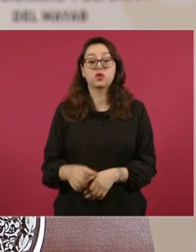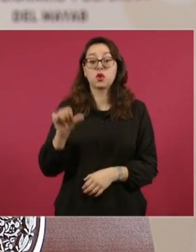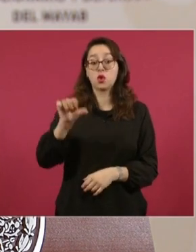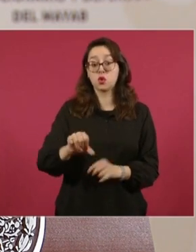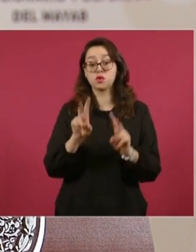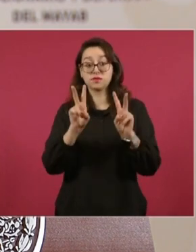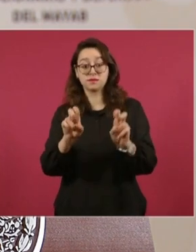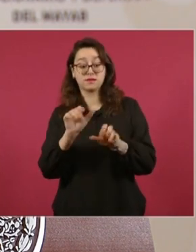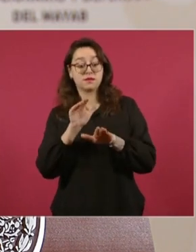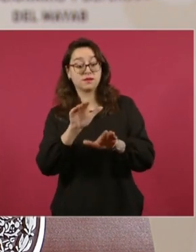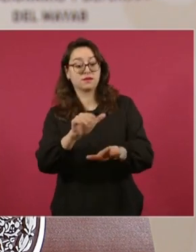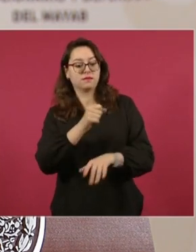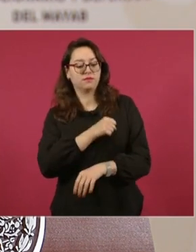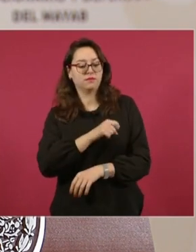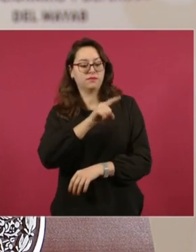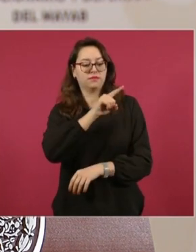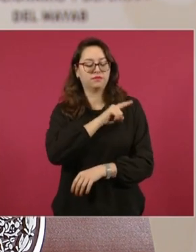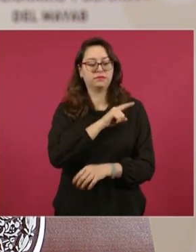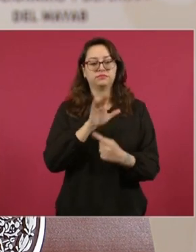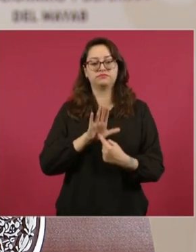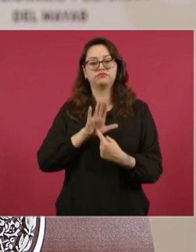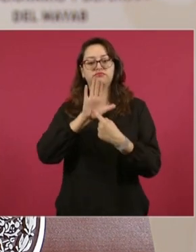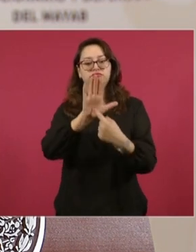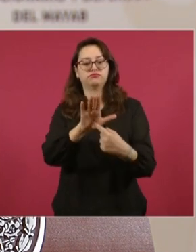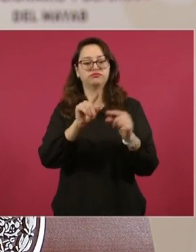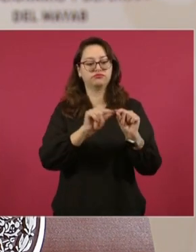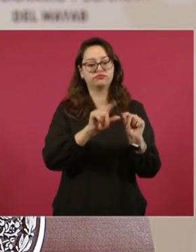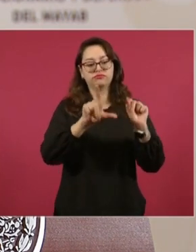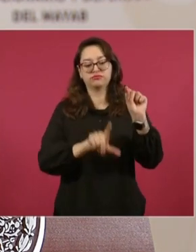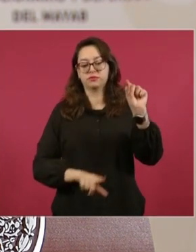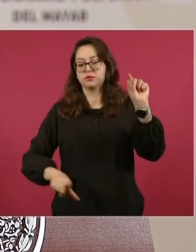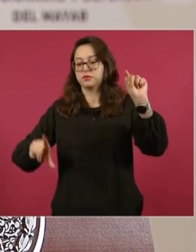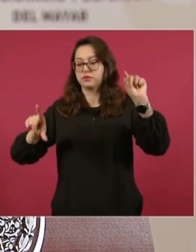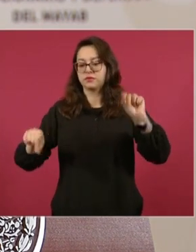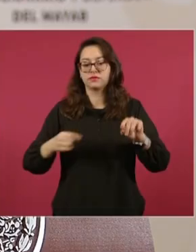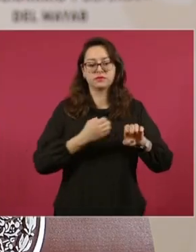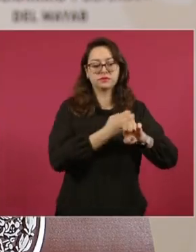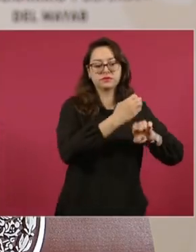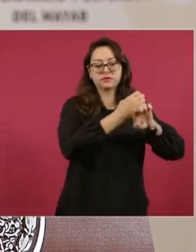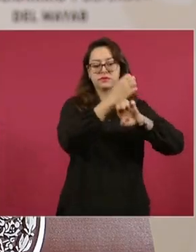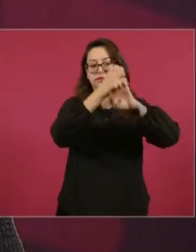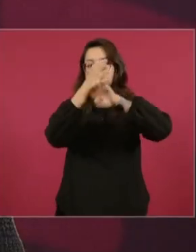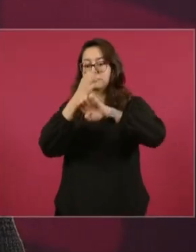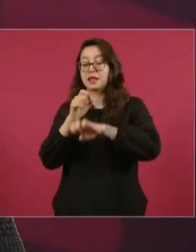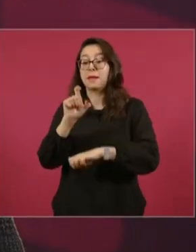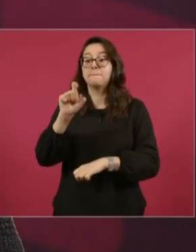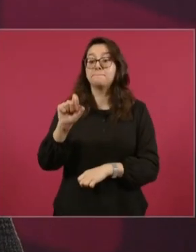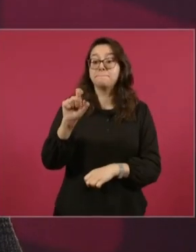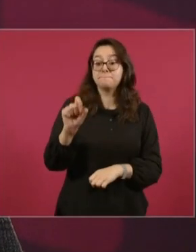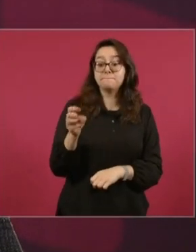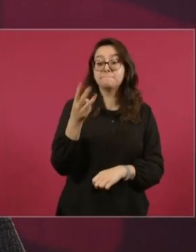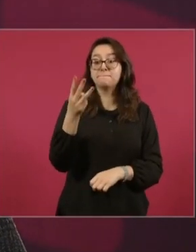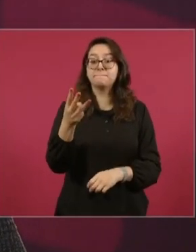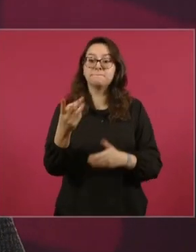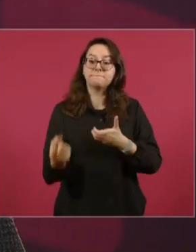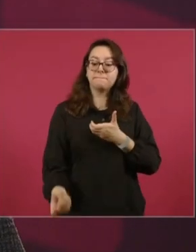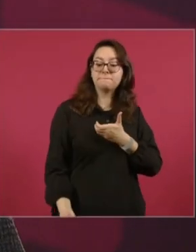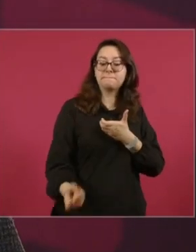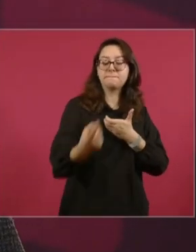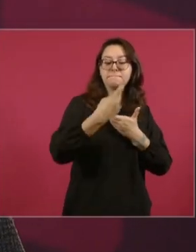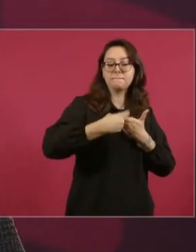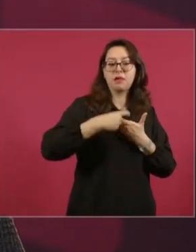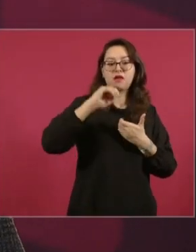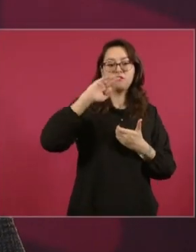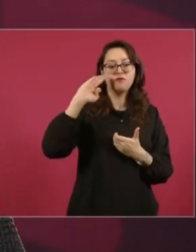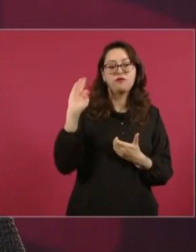los avances logrados en los 23 estados ya integrantes del IMSS-Bienestar. Hay cuatro temas